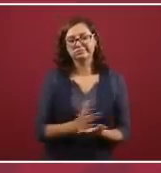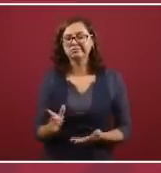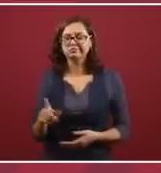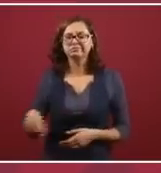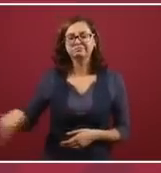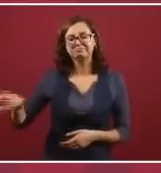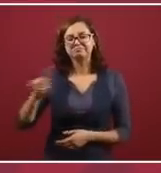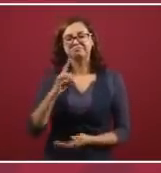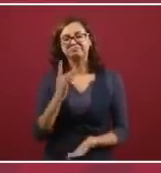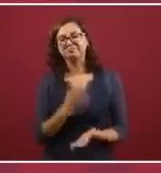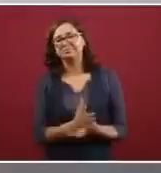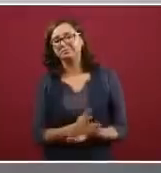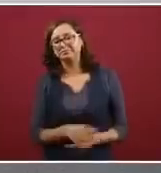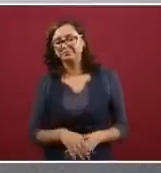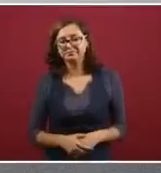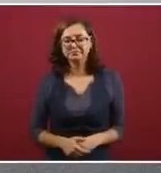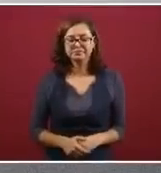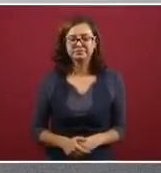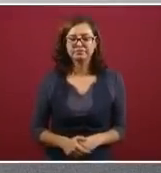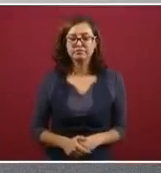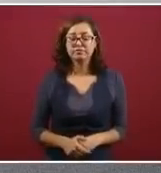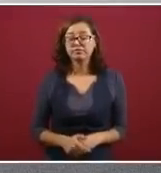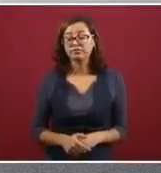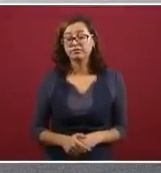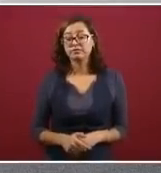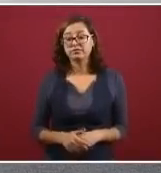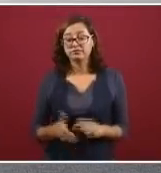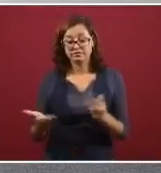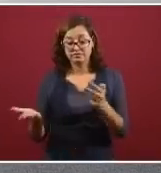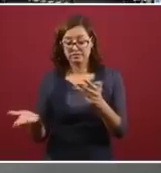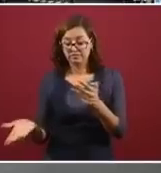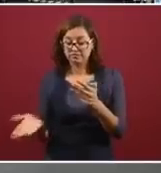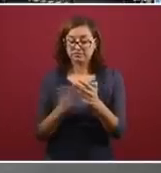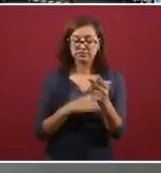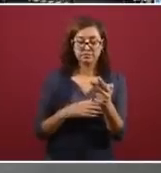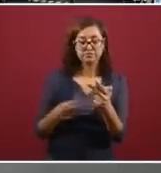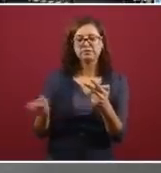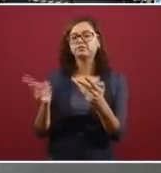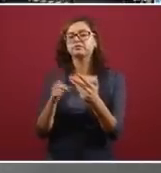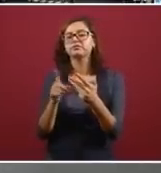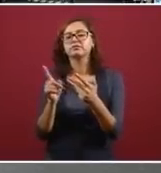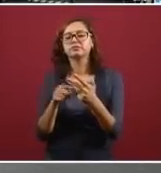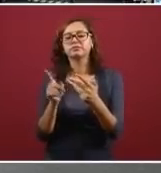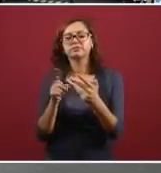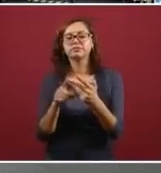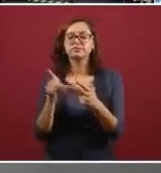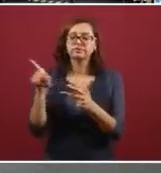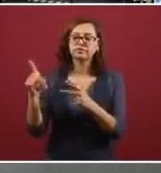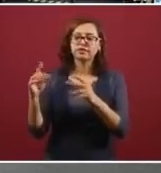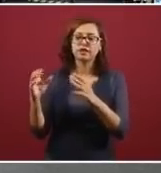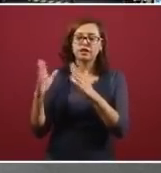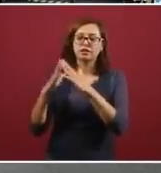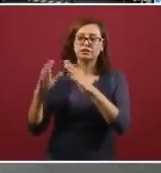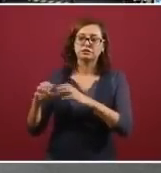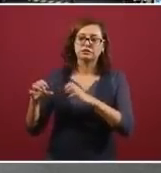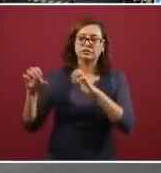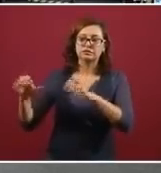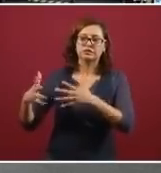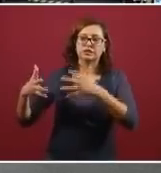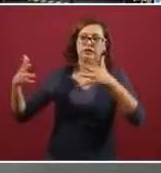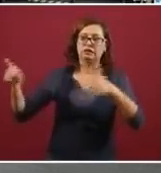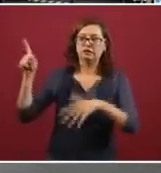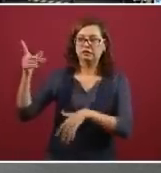Entonces, eso es lo que puedo contestar. Pero decías otra, hablabas… La de el saqueo a la residencia de Shelley. Ya